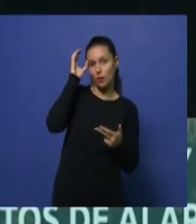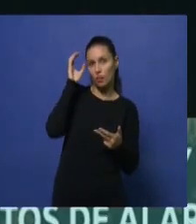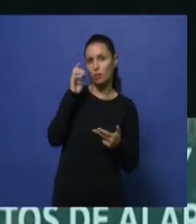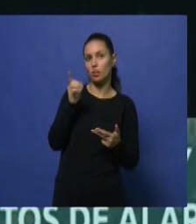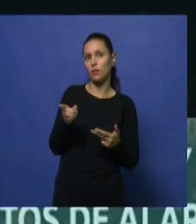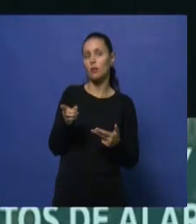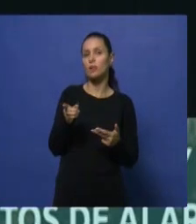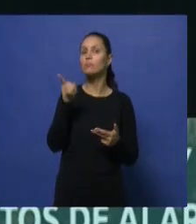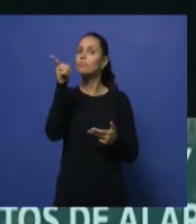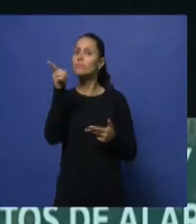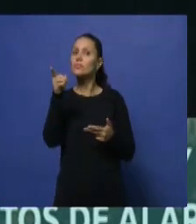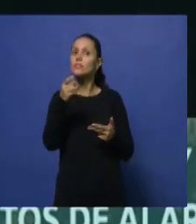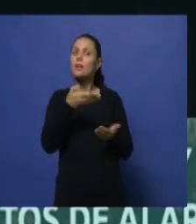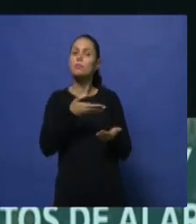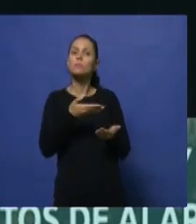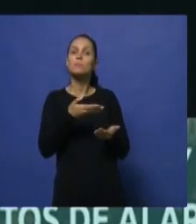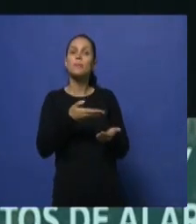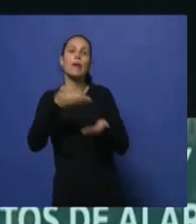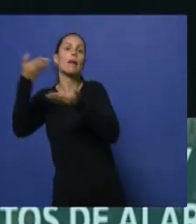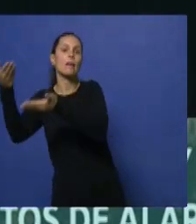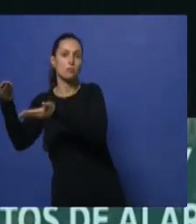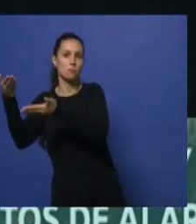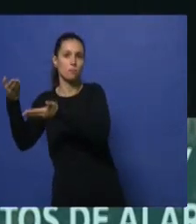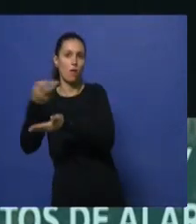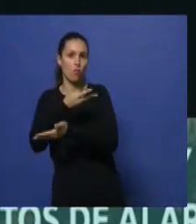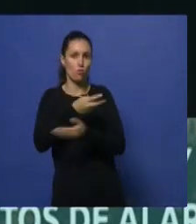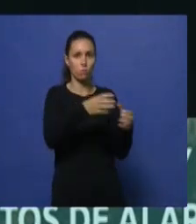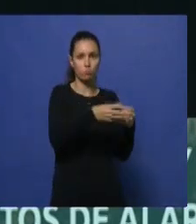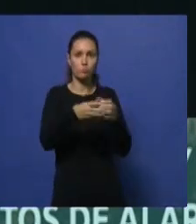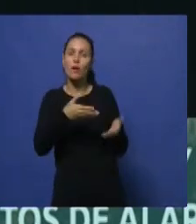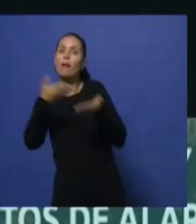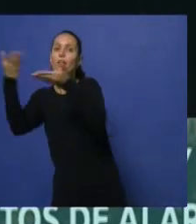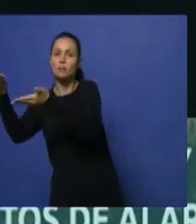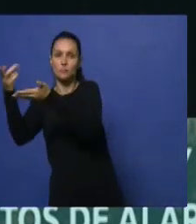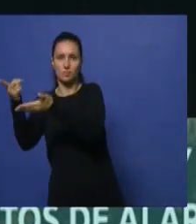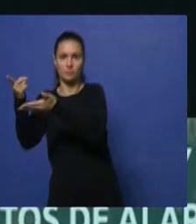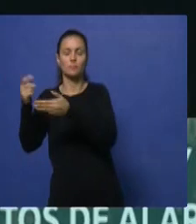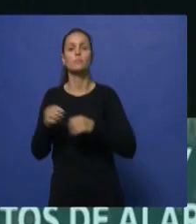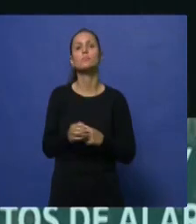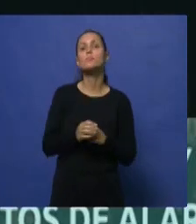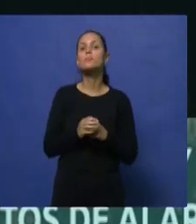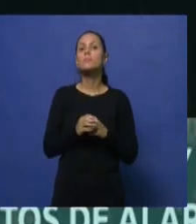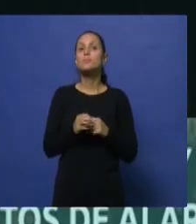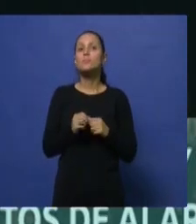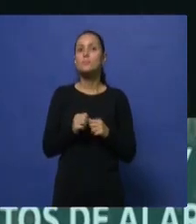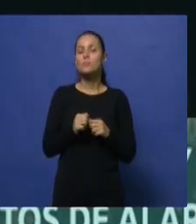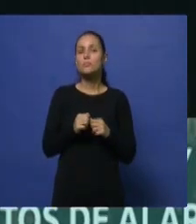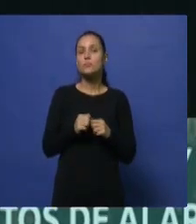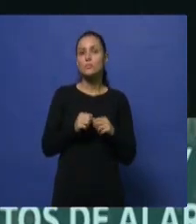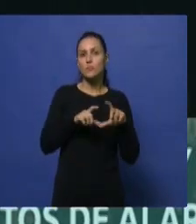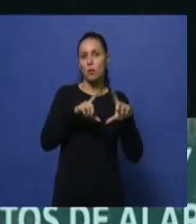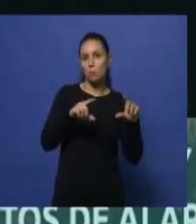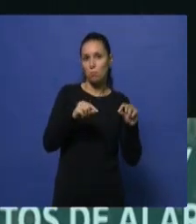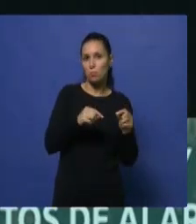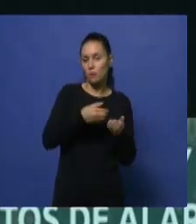allí ha mirado en una en una hipotética final fuera de argentina bueno la retirada de un título premio la retirada de